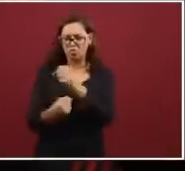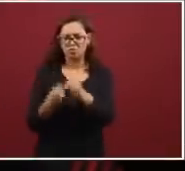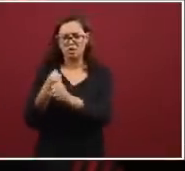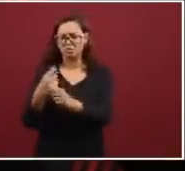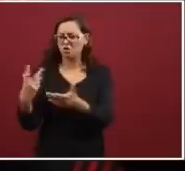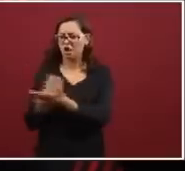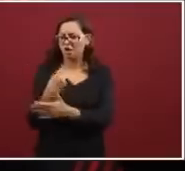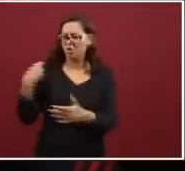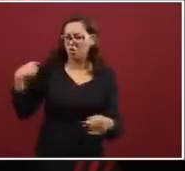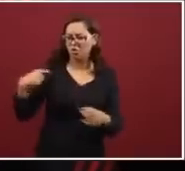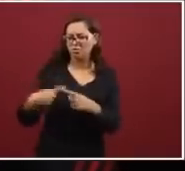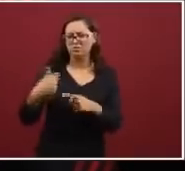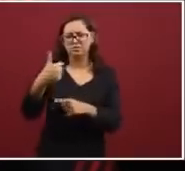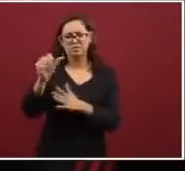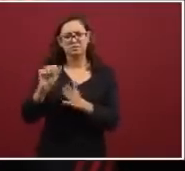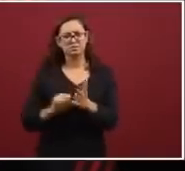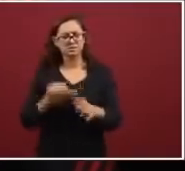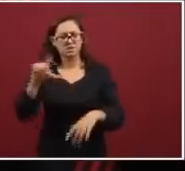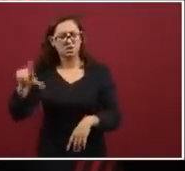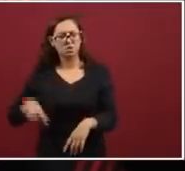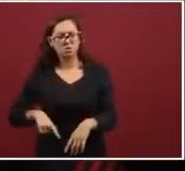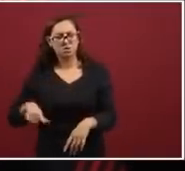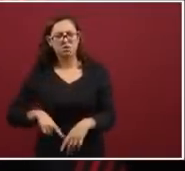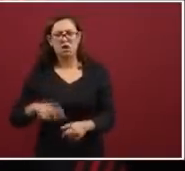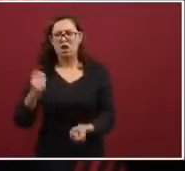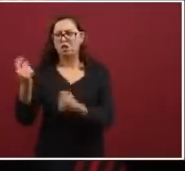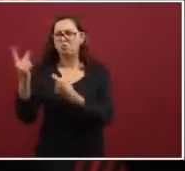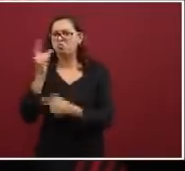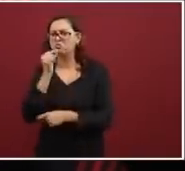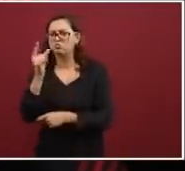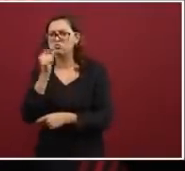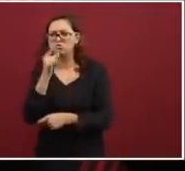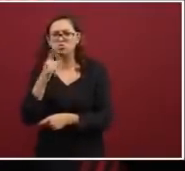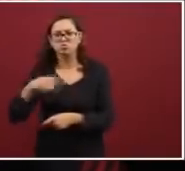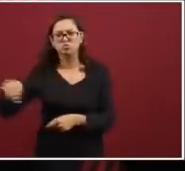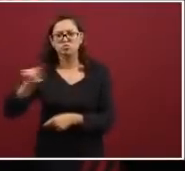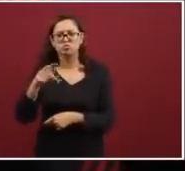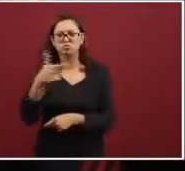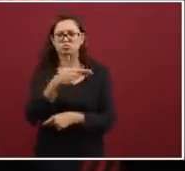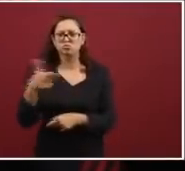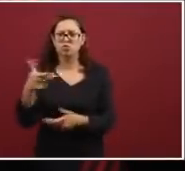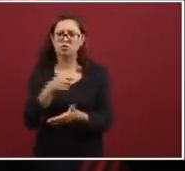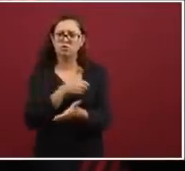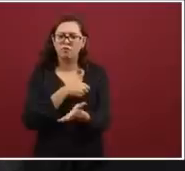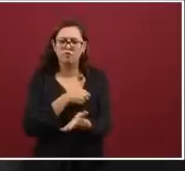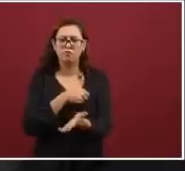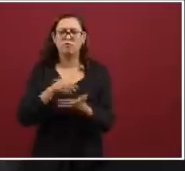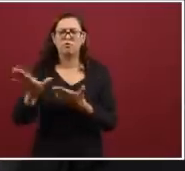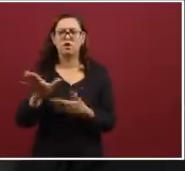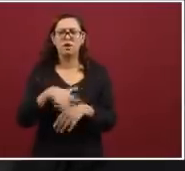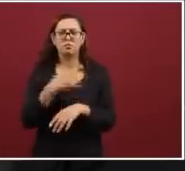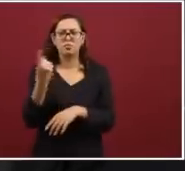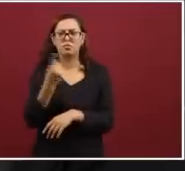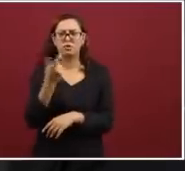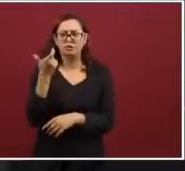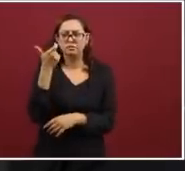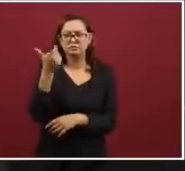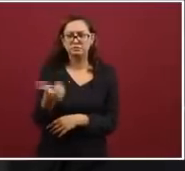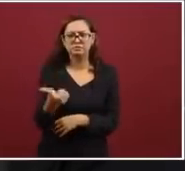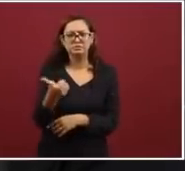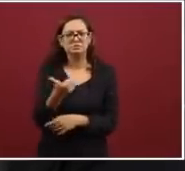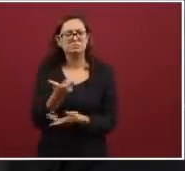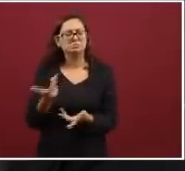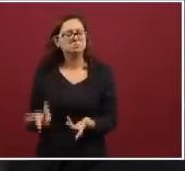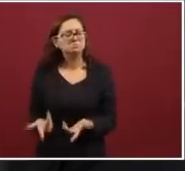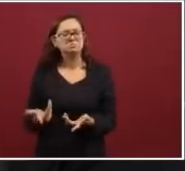ganó y los 6 meses de gobierno, que había policías que hasta los sacaban de los hoteles porque prácticamente el dinero de los viáticos no se les